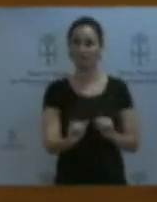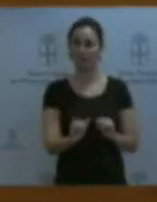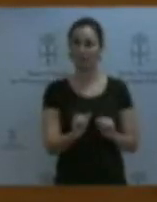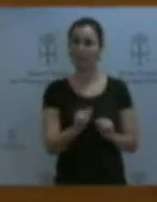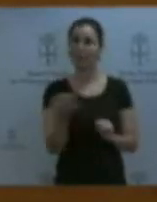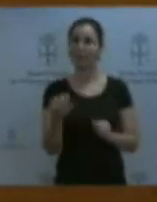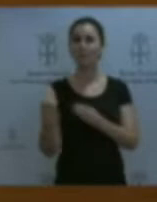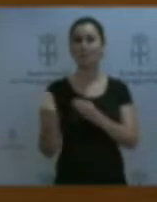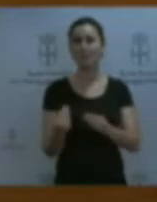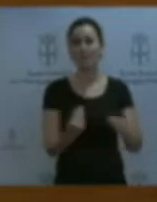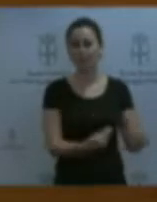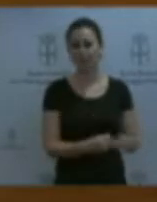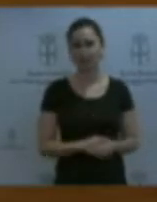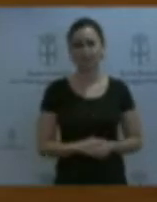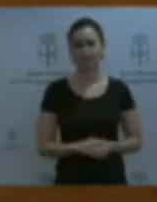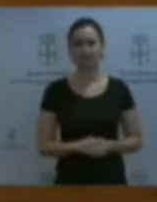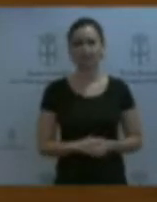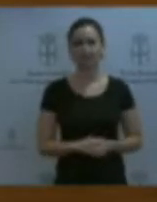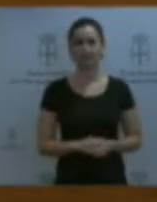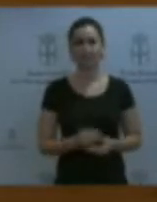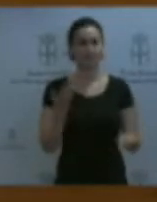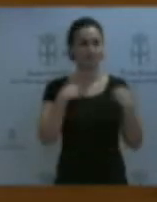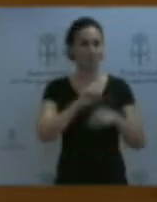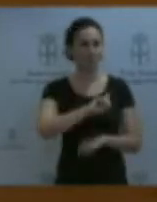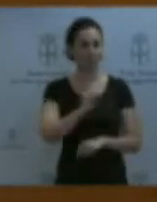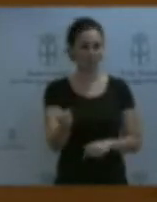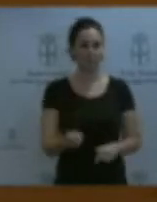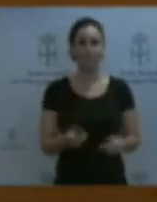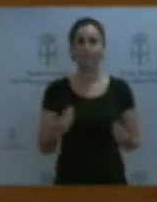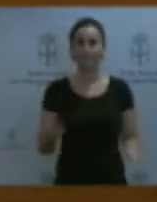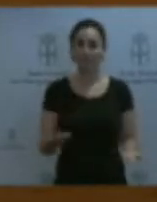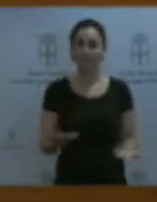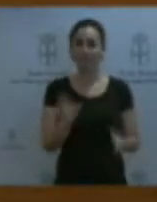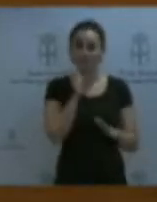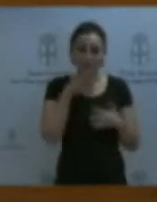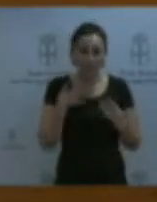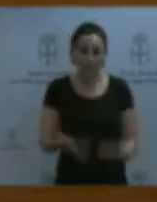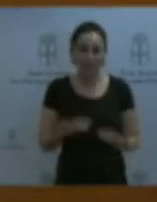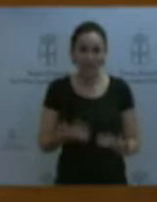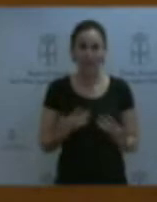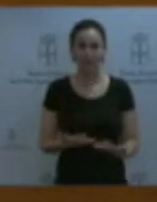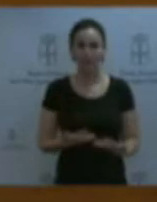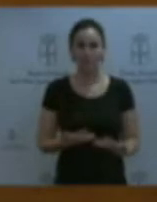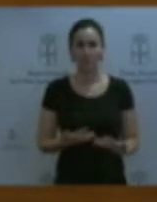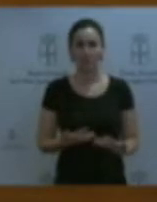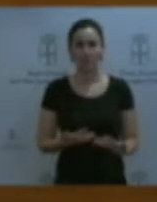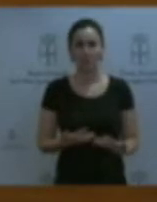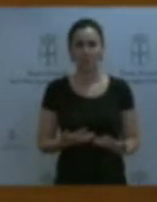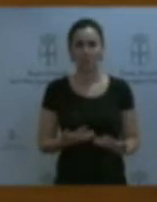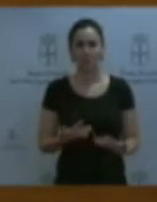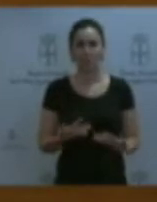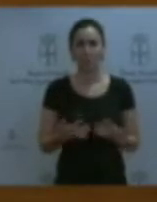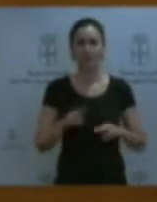No hay excusas. La presidencia actual recae sobre el Principado de Asturias, sobre su